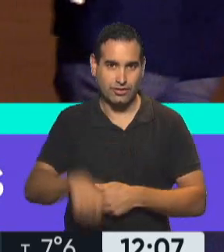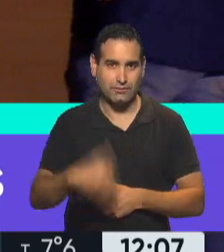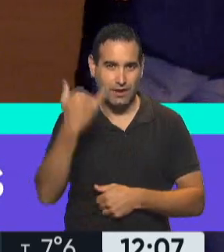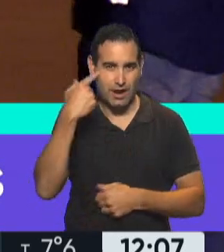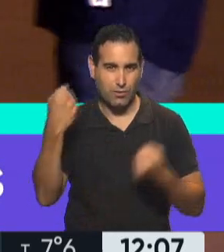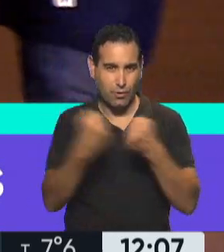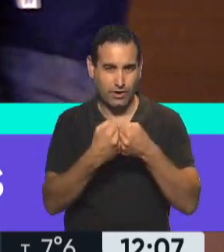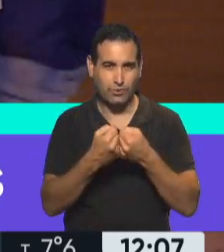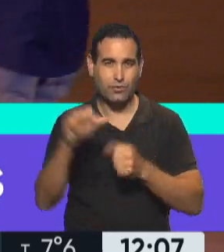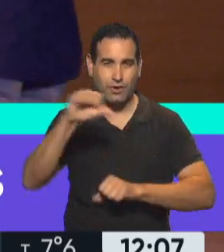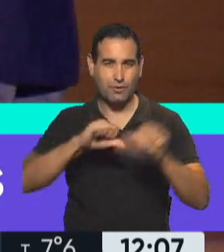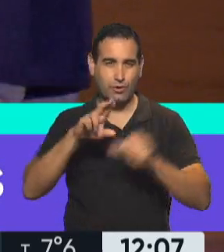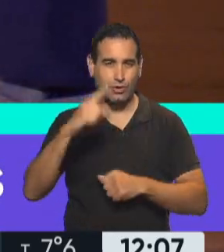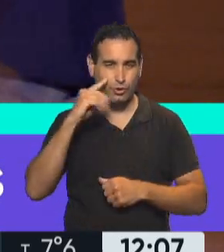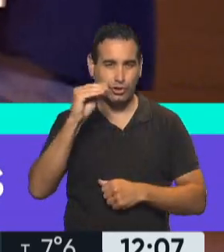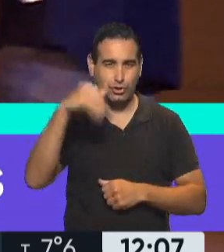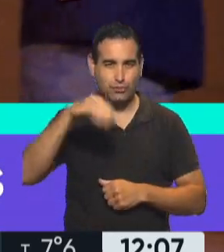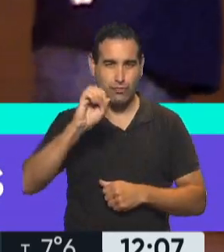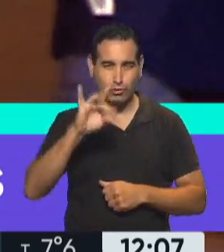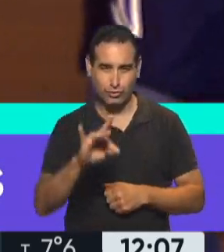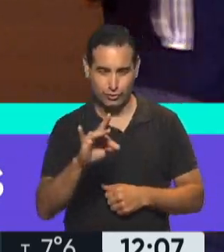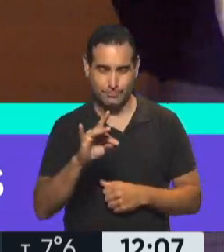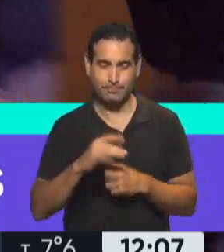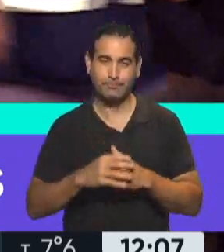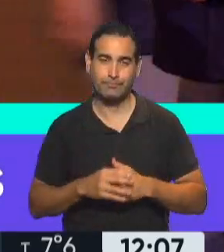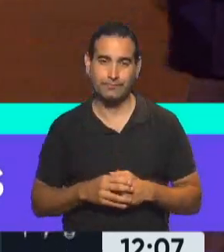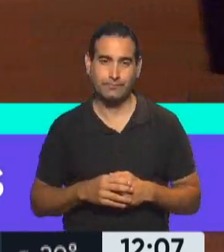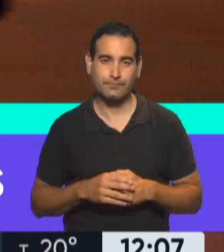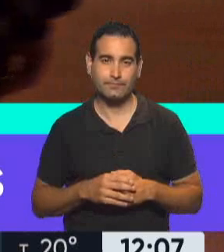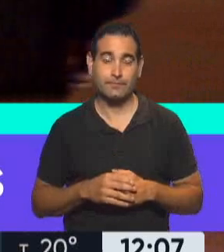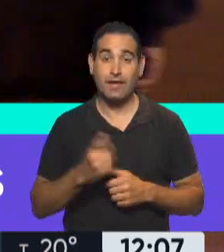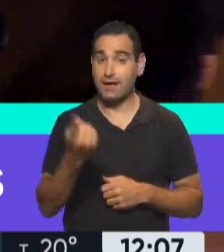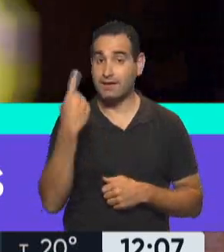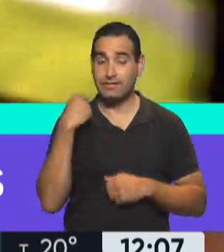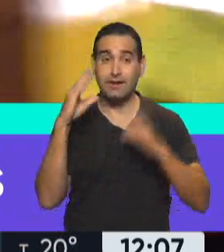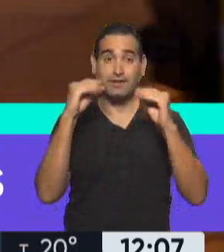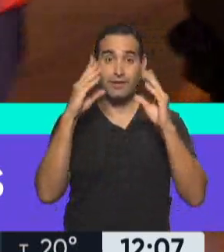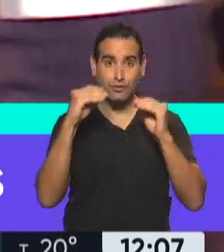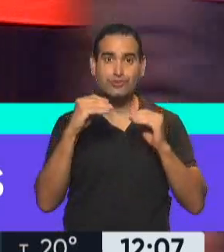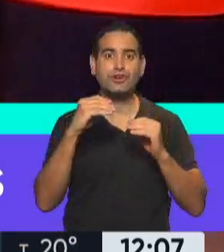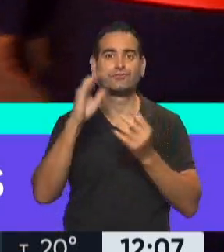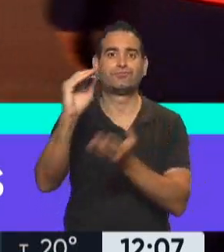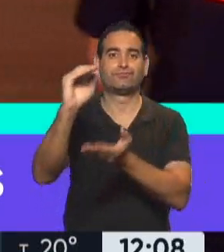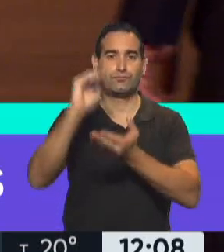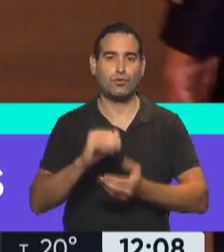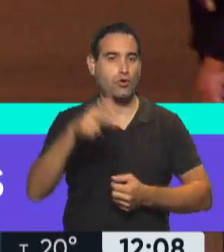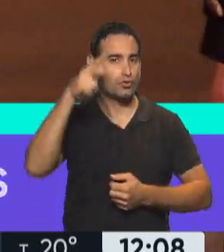con el laboratorio Richmond aquí en nuestro país. Y a propósito de la llegada anoche, como decíamos, de este cargamento